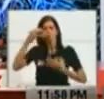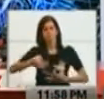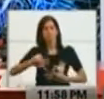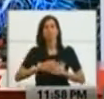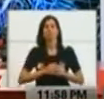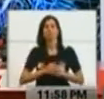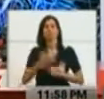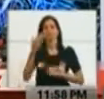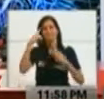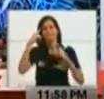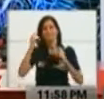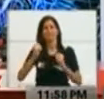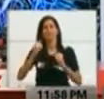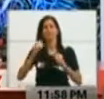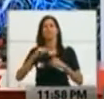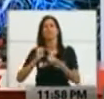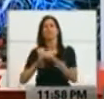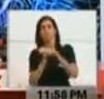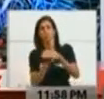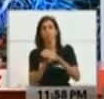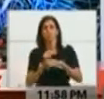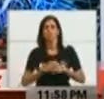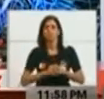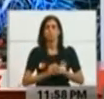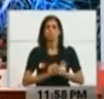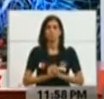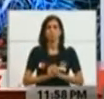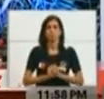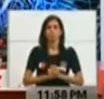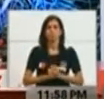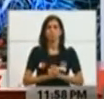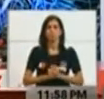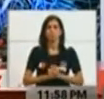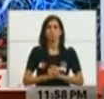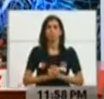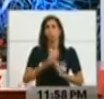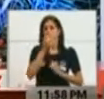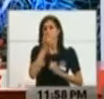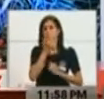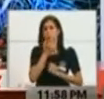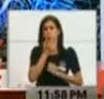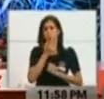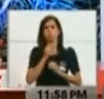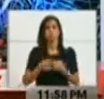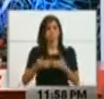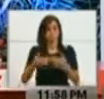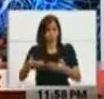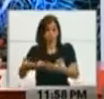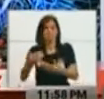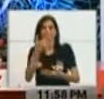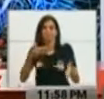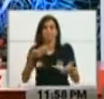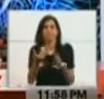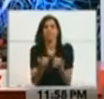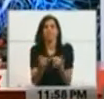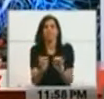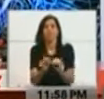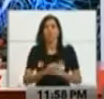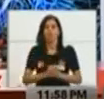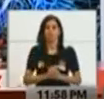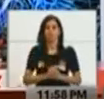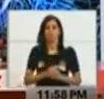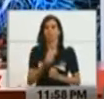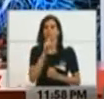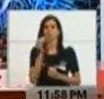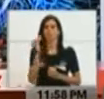Sabe de béisbol. Casi sin equipo, mire, llevó hasta la final. Y este año nos toca, seguro. ¿Y aquí tenemos ahí, compadre?